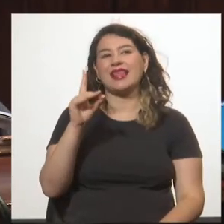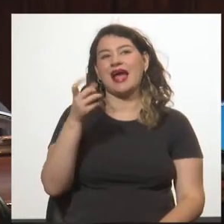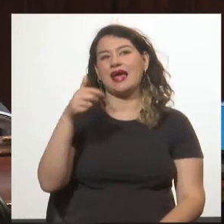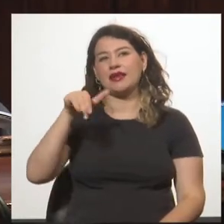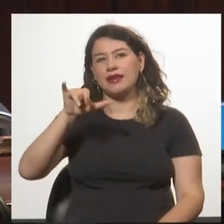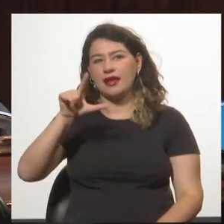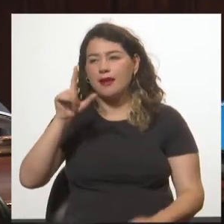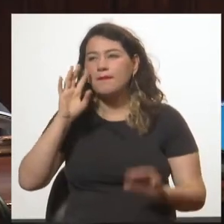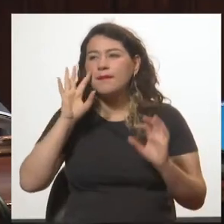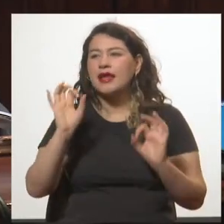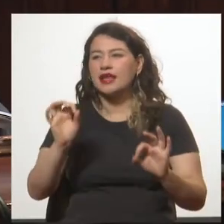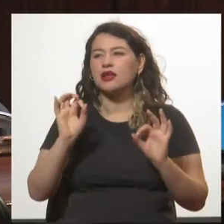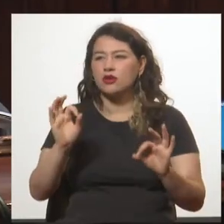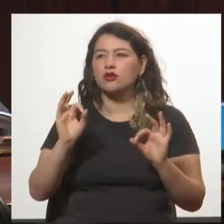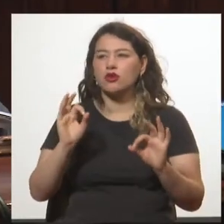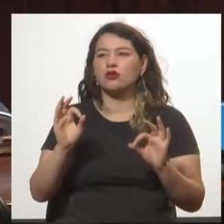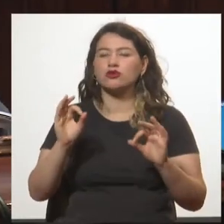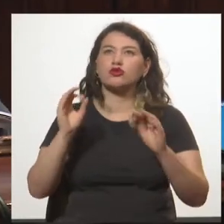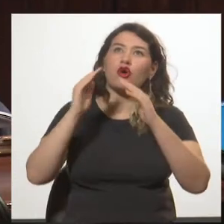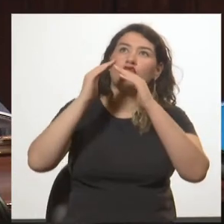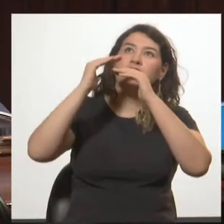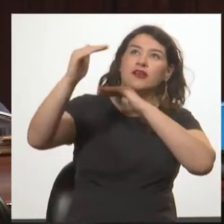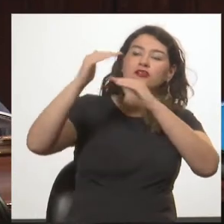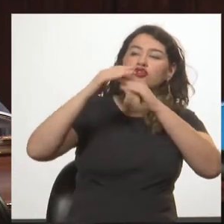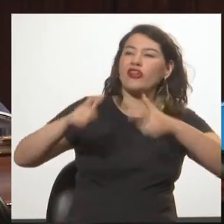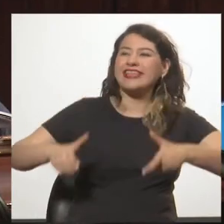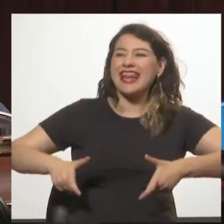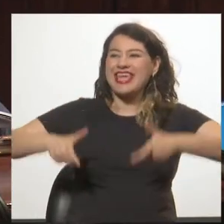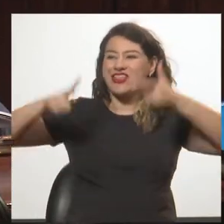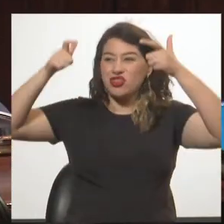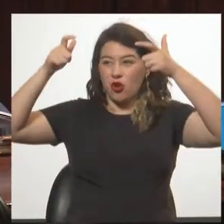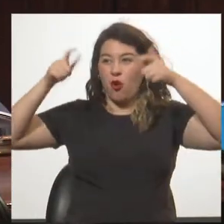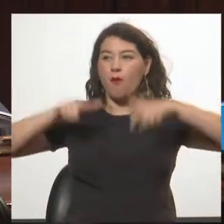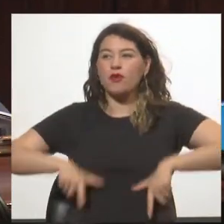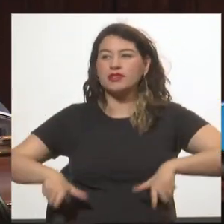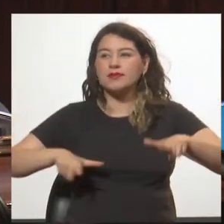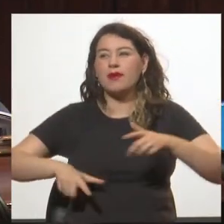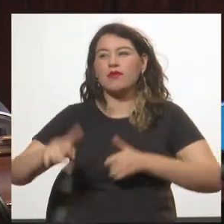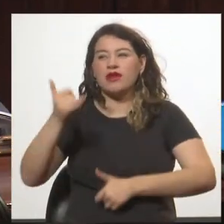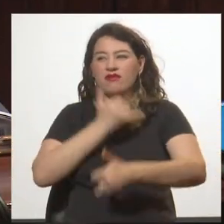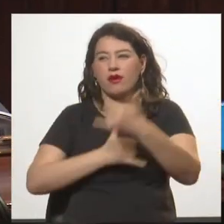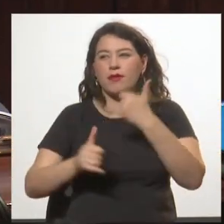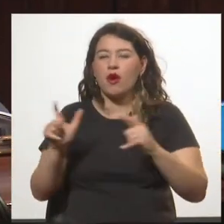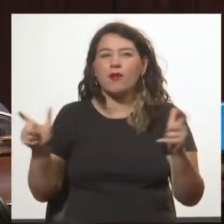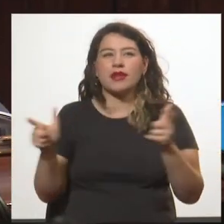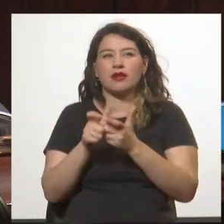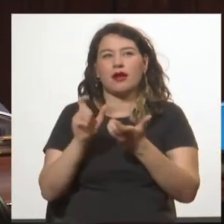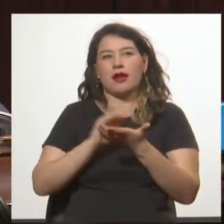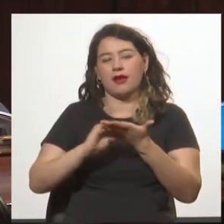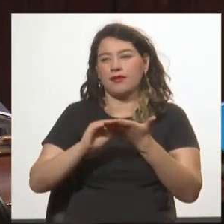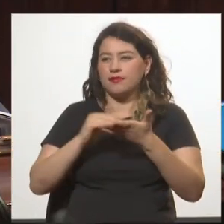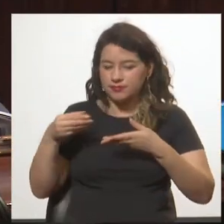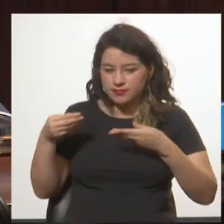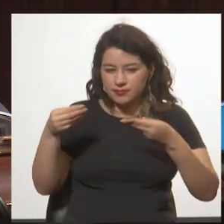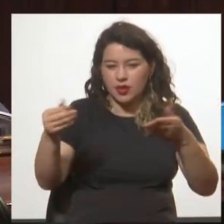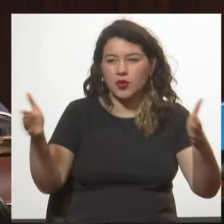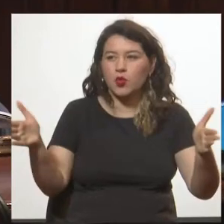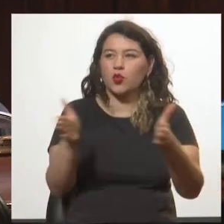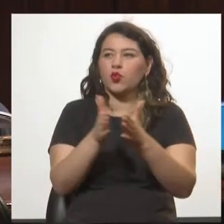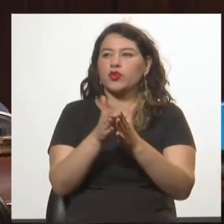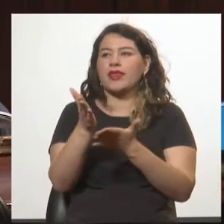peligroso estado en que se encuentra el techo del cilindro en base a un informe de su comisión administradora presentado de la junta departamental